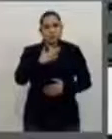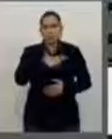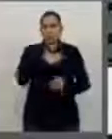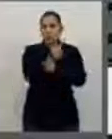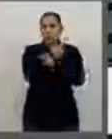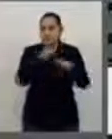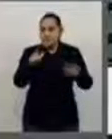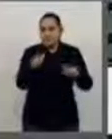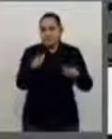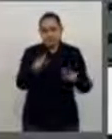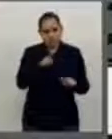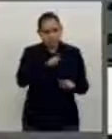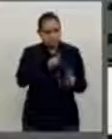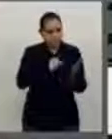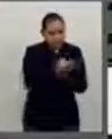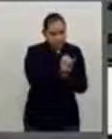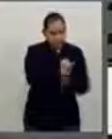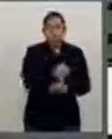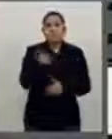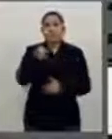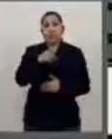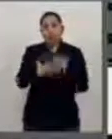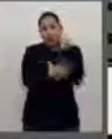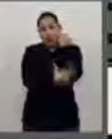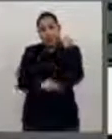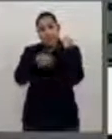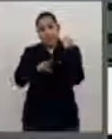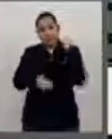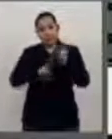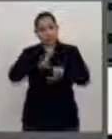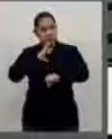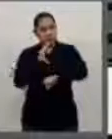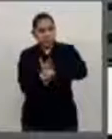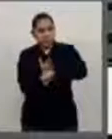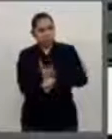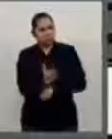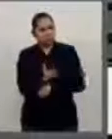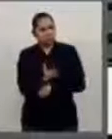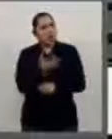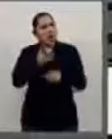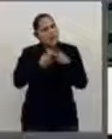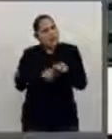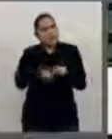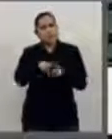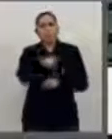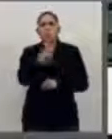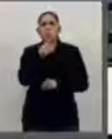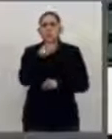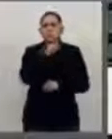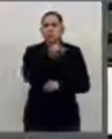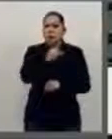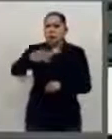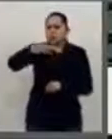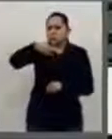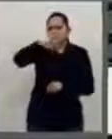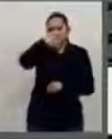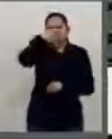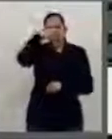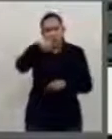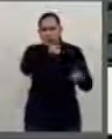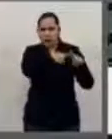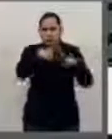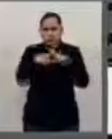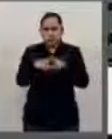del aborto y el uso de anticonceptivos. Se inició el debate sobre los derechos de las niñas y los